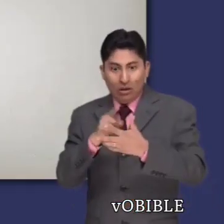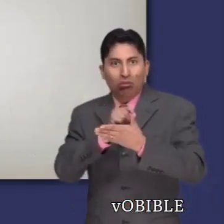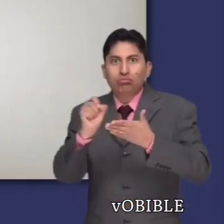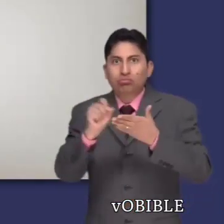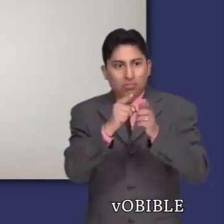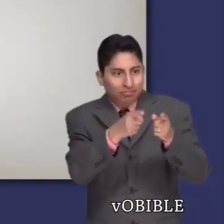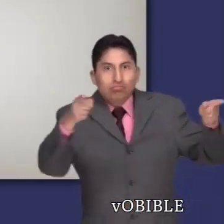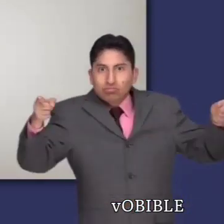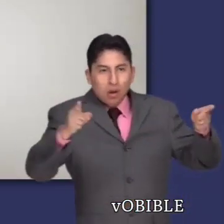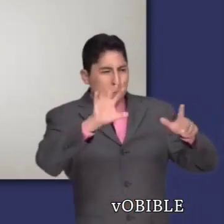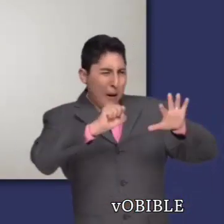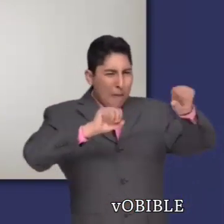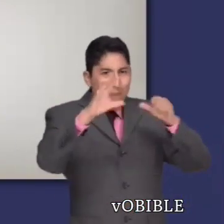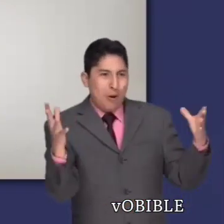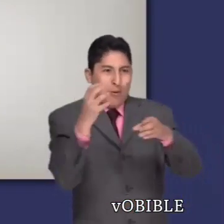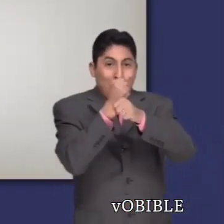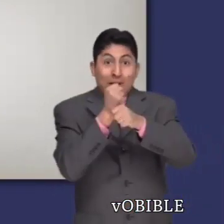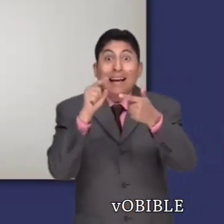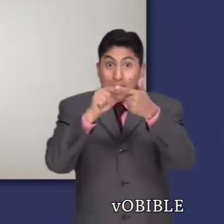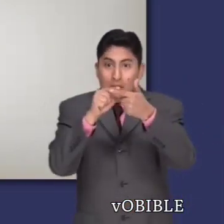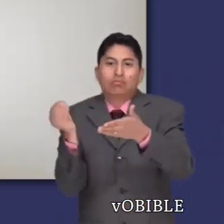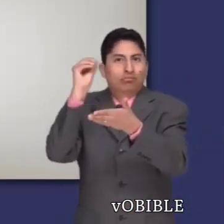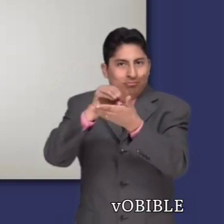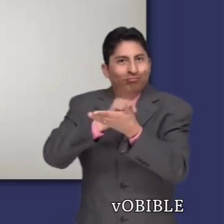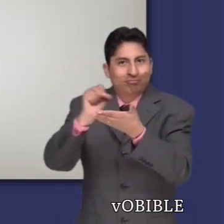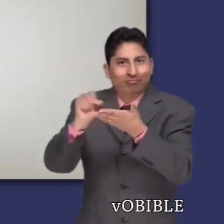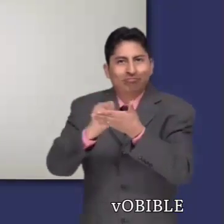La segunda carta de Juan trata temas parecidos a la primera.